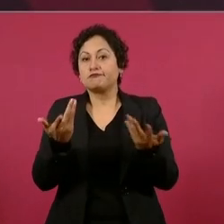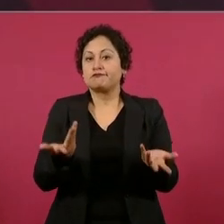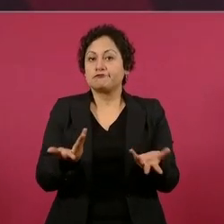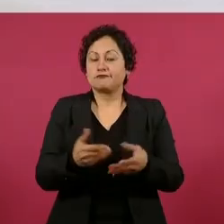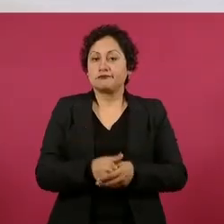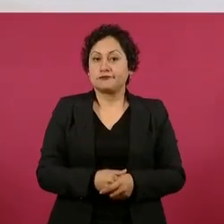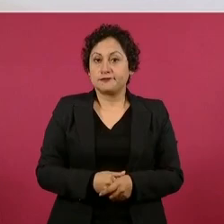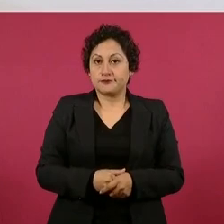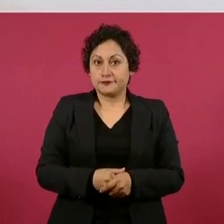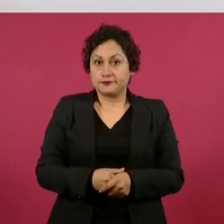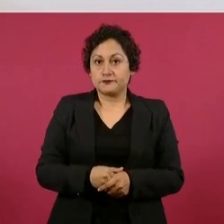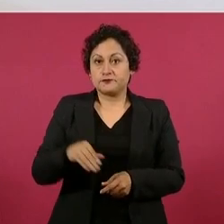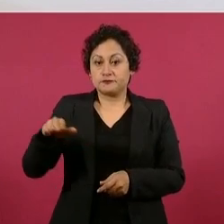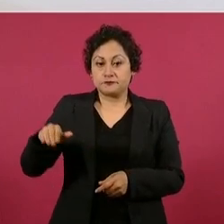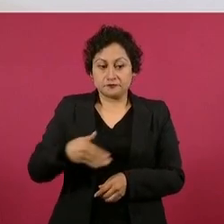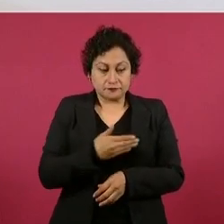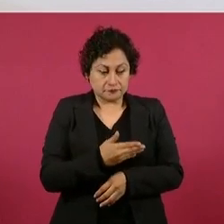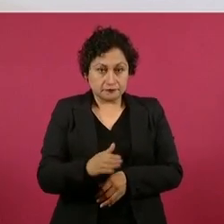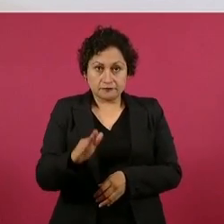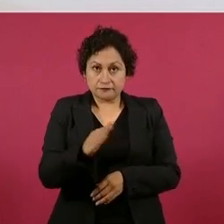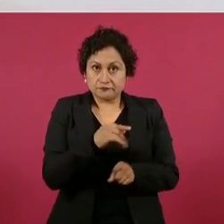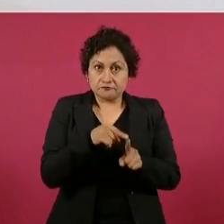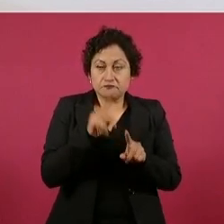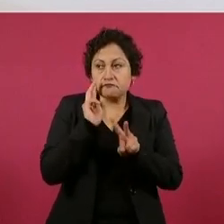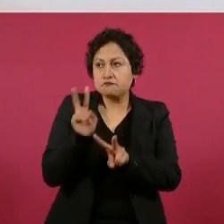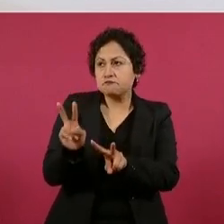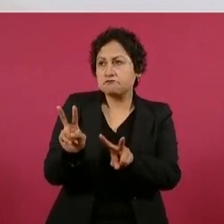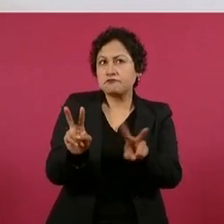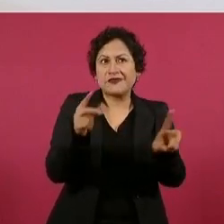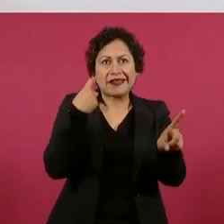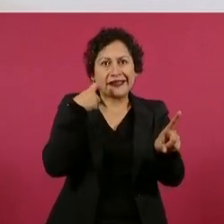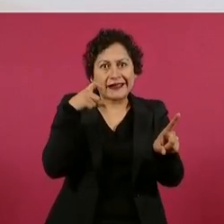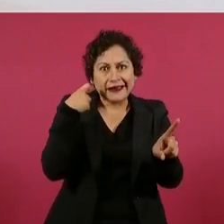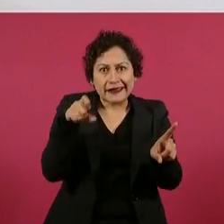pasando por Querétaro, San Luis, Nuevo León,